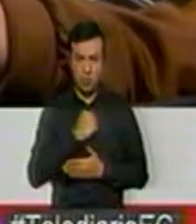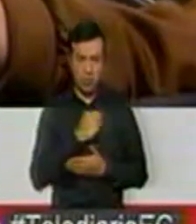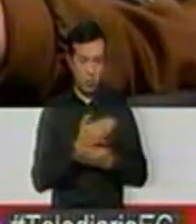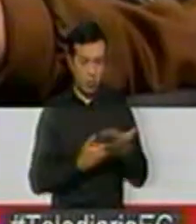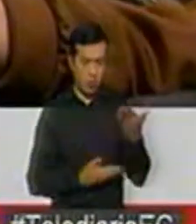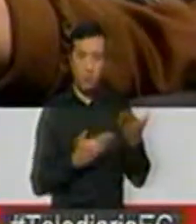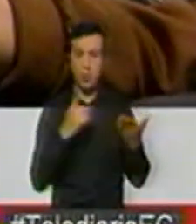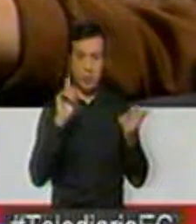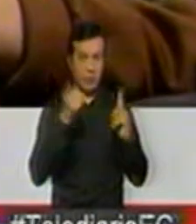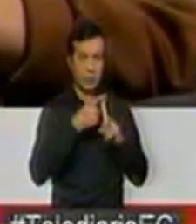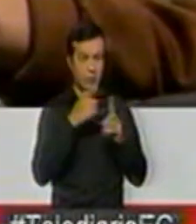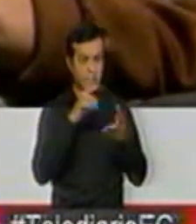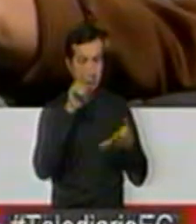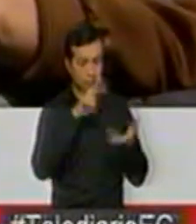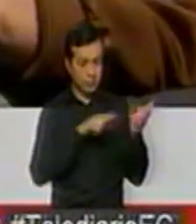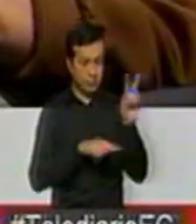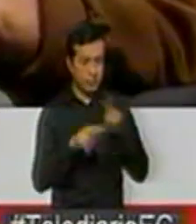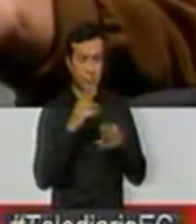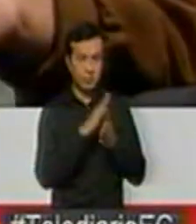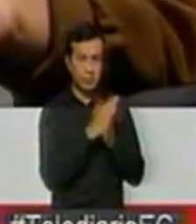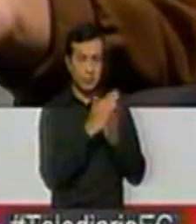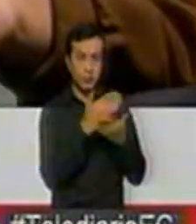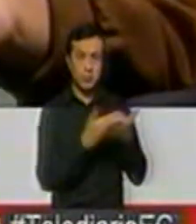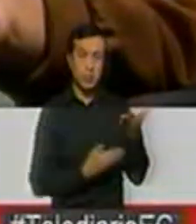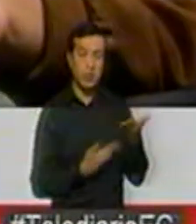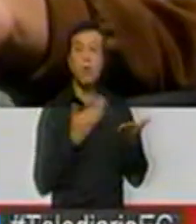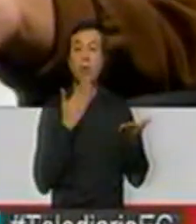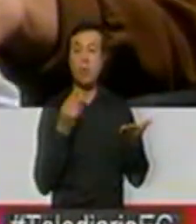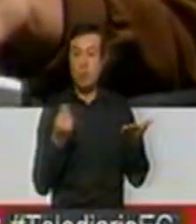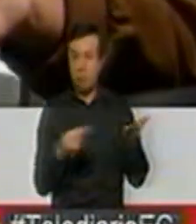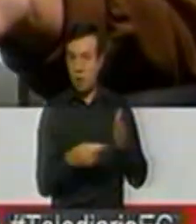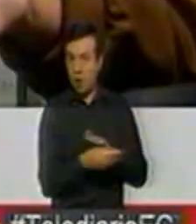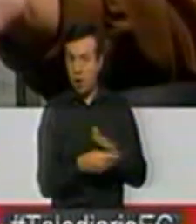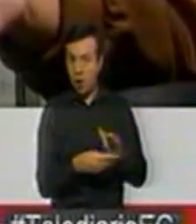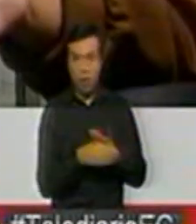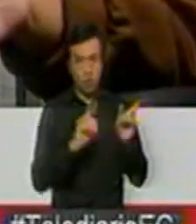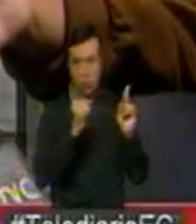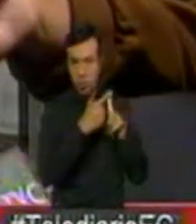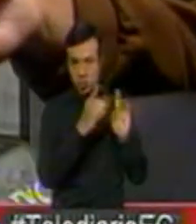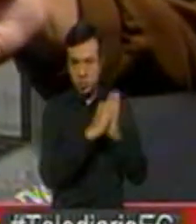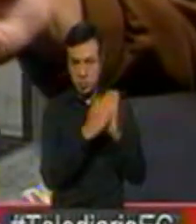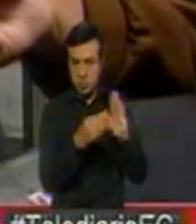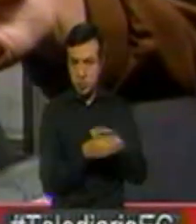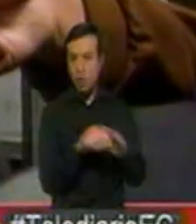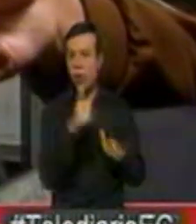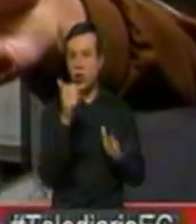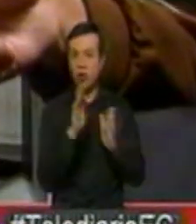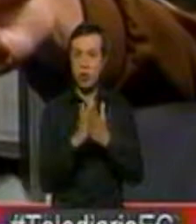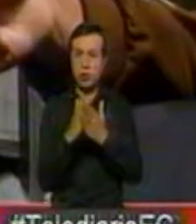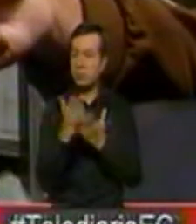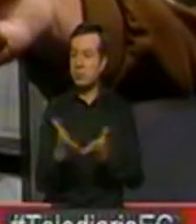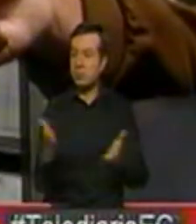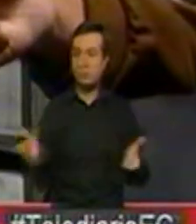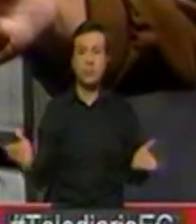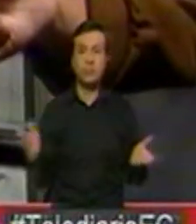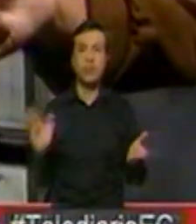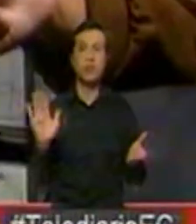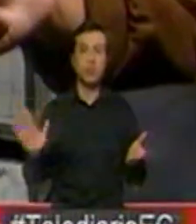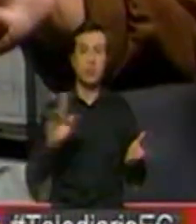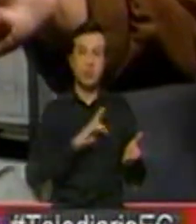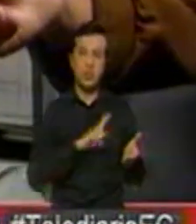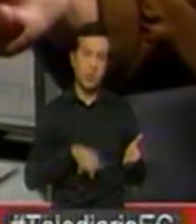de conocimiento público, exactamente que se basa en los aportes. Es la única libreta, lo demás es exclusivo